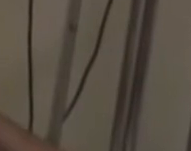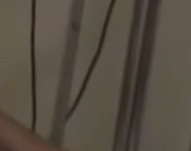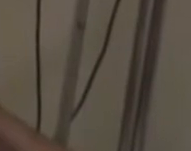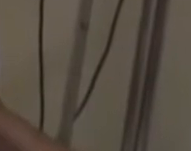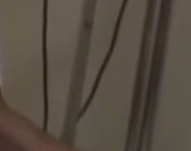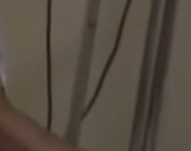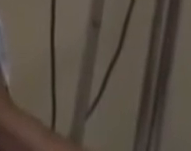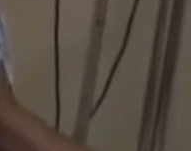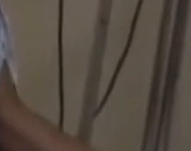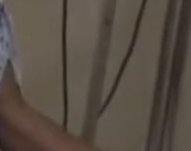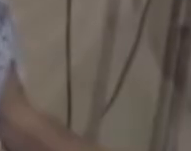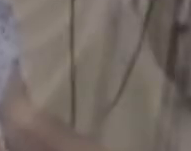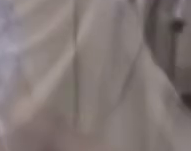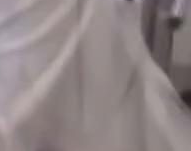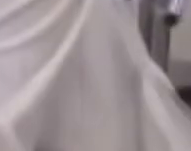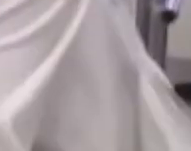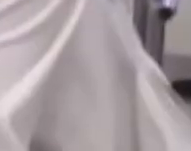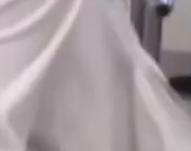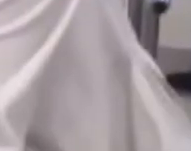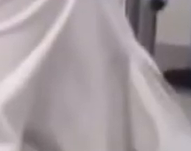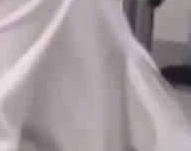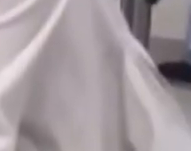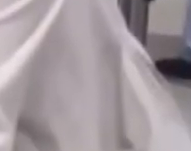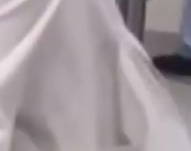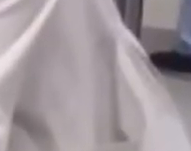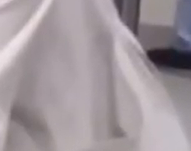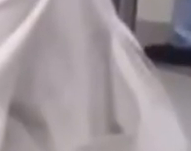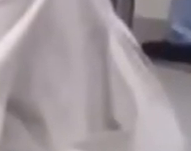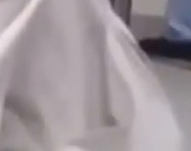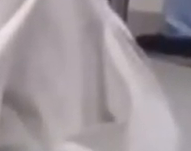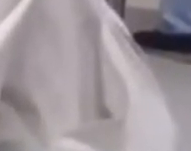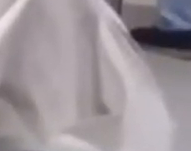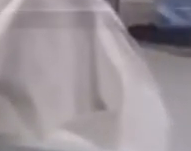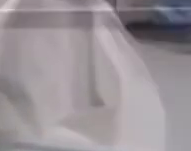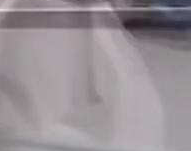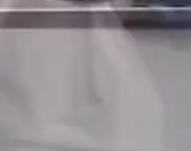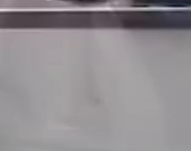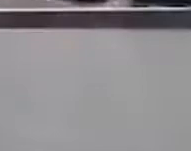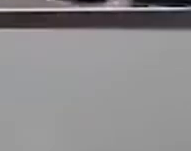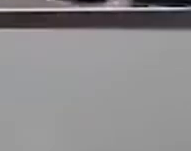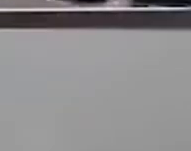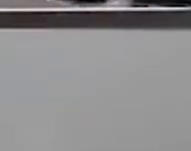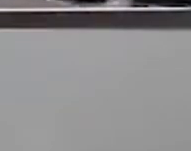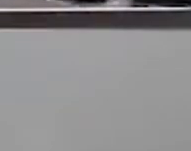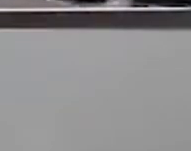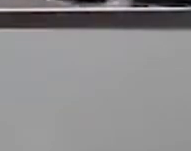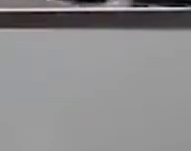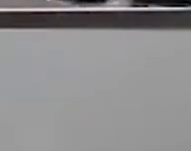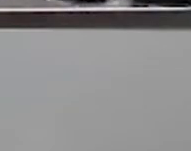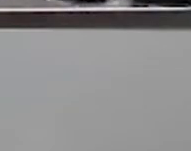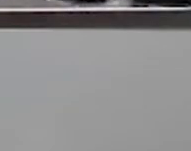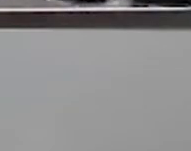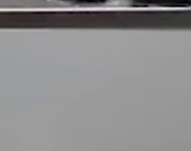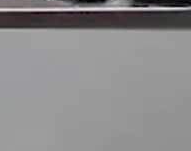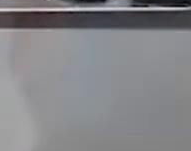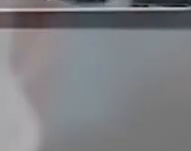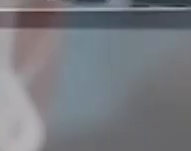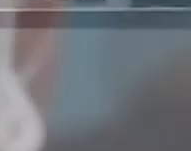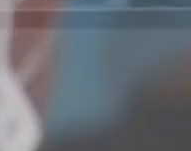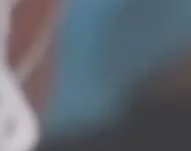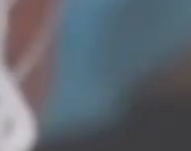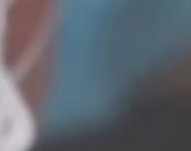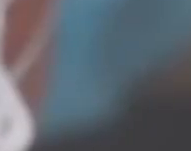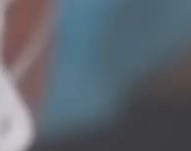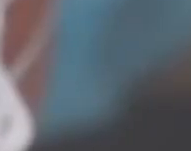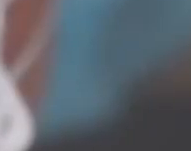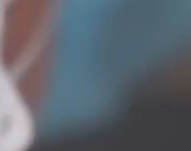tienen que ayudar ese nuevo despertar. Y no importa si hay